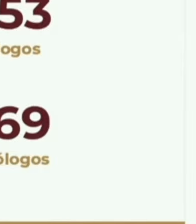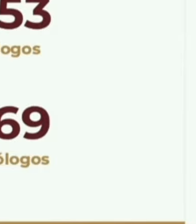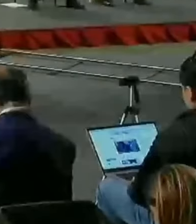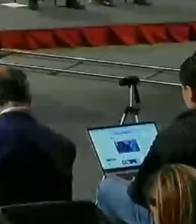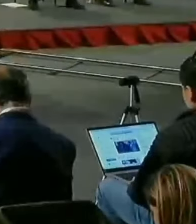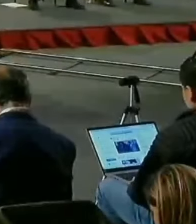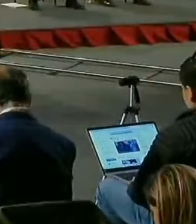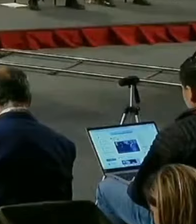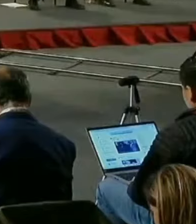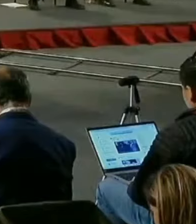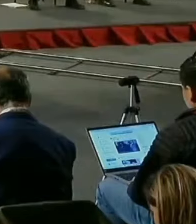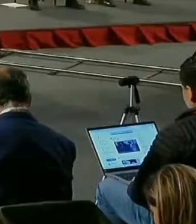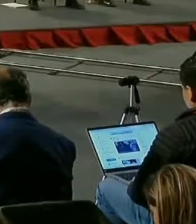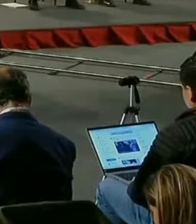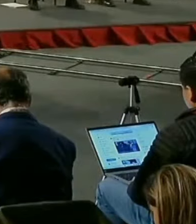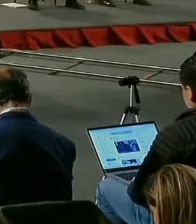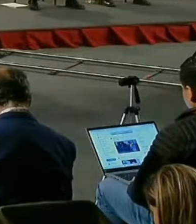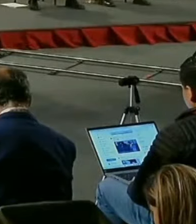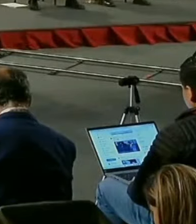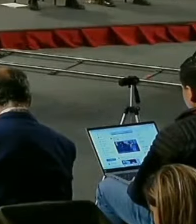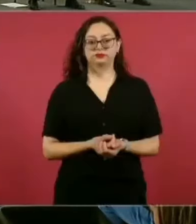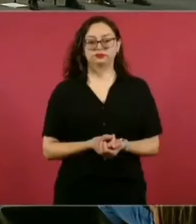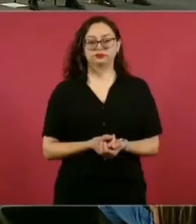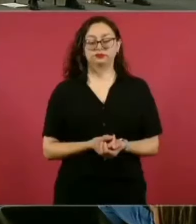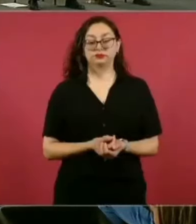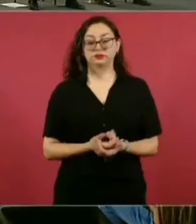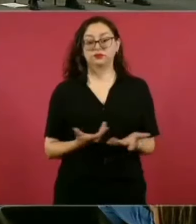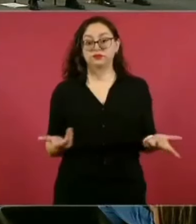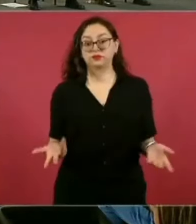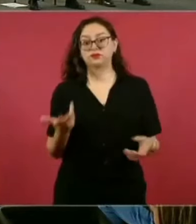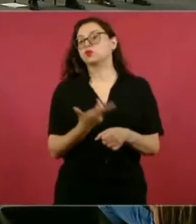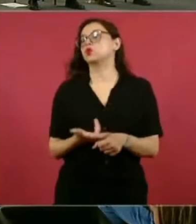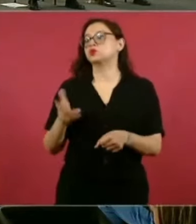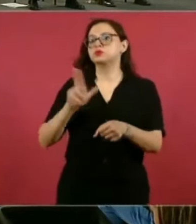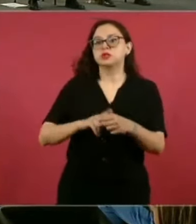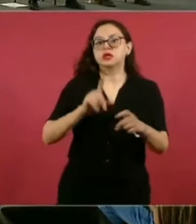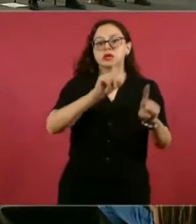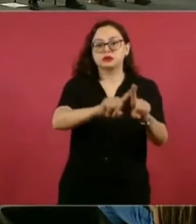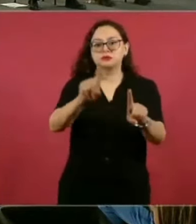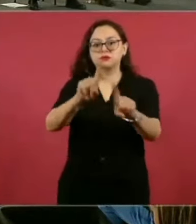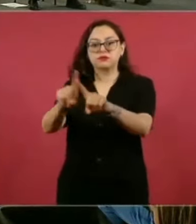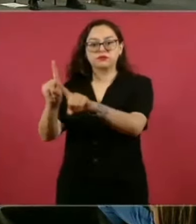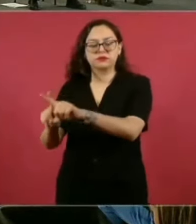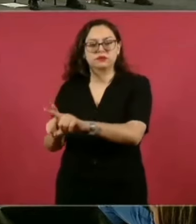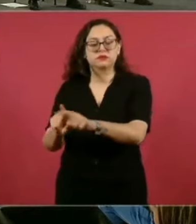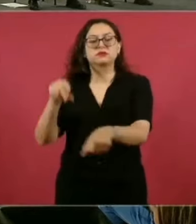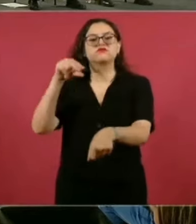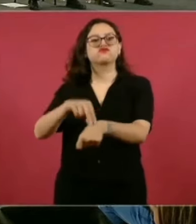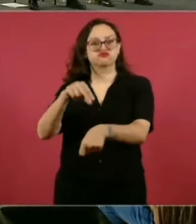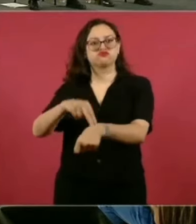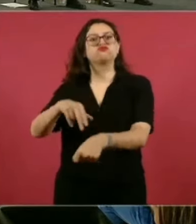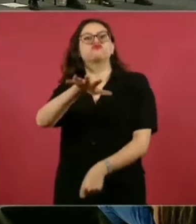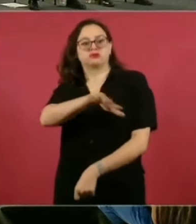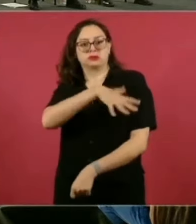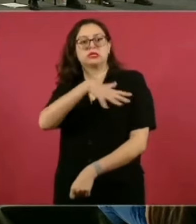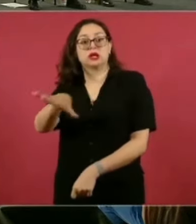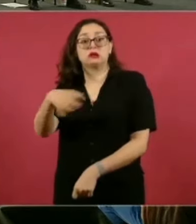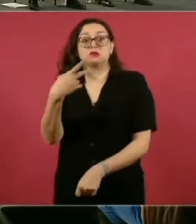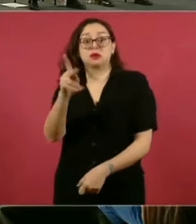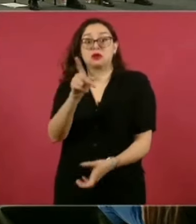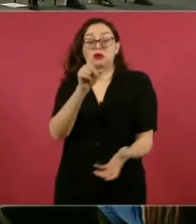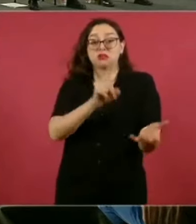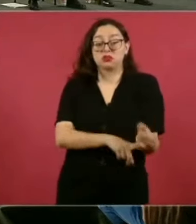tenían operación por gobiernos estatales que no tenían médico especialista. El hospital era operado por médicos generales, hacían un enorme esfuerzo, pero no tenía